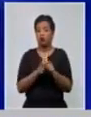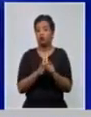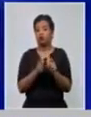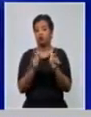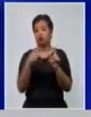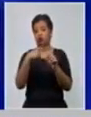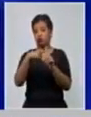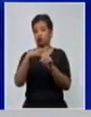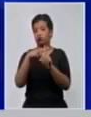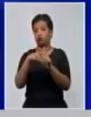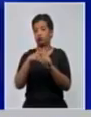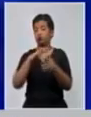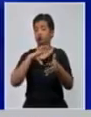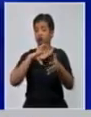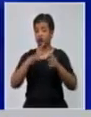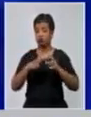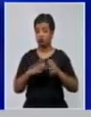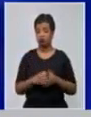ido complicando